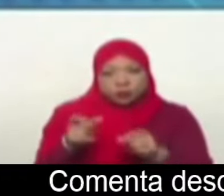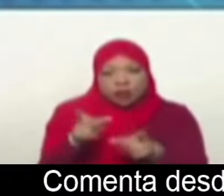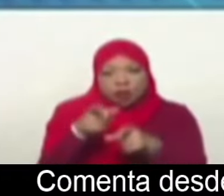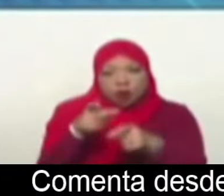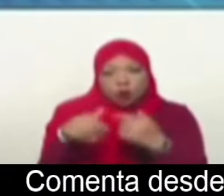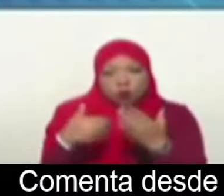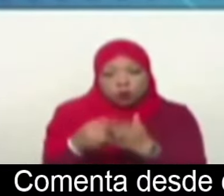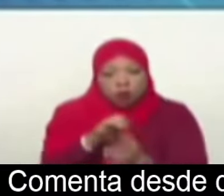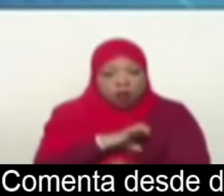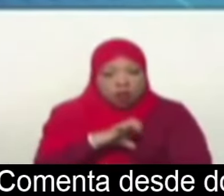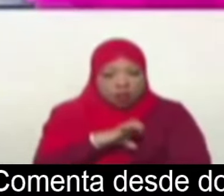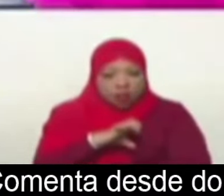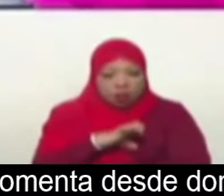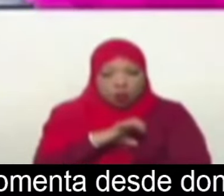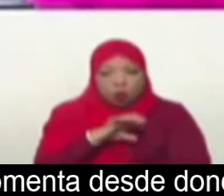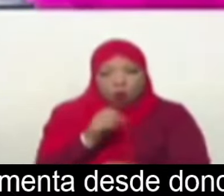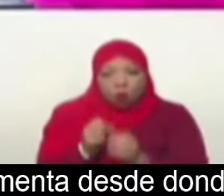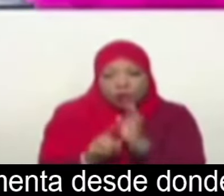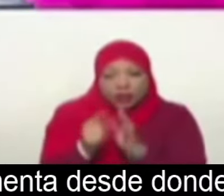habido es crecimiento económico,